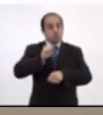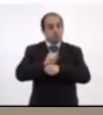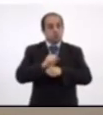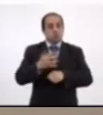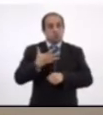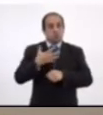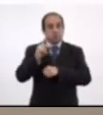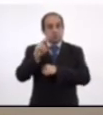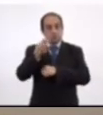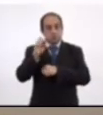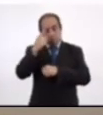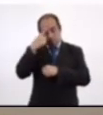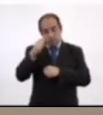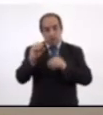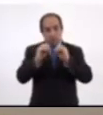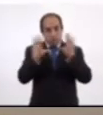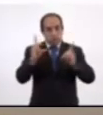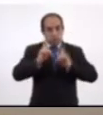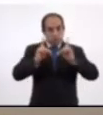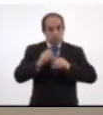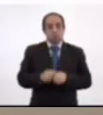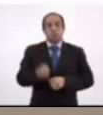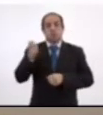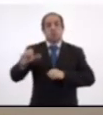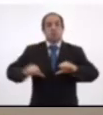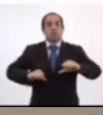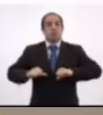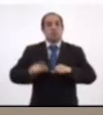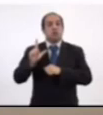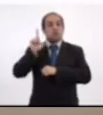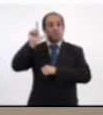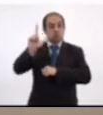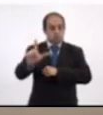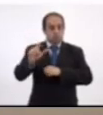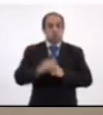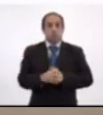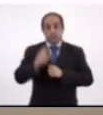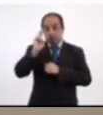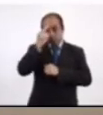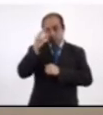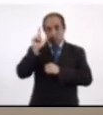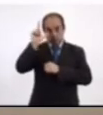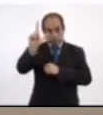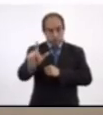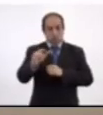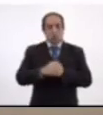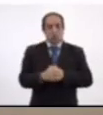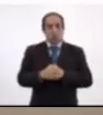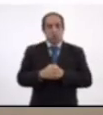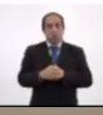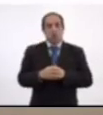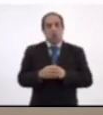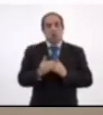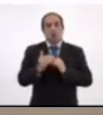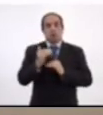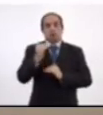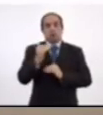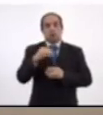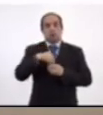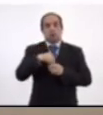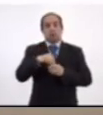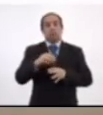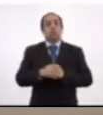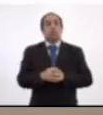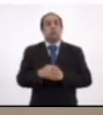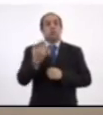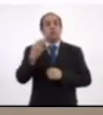duda que ustedes tengan. Entonces, estas son las actividades que a partir del lunes, recuerden, a partir del lunes, aumentan su aforo al